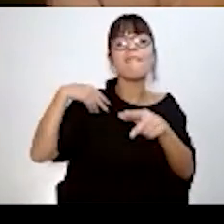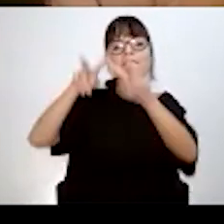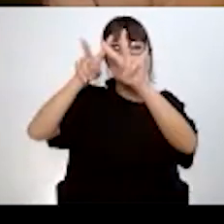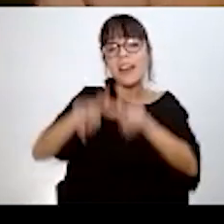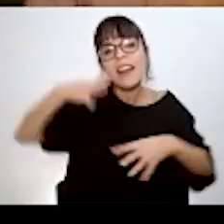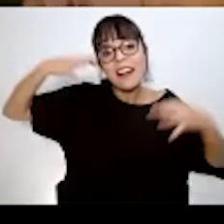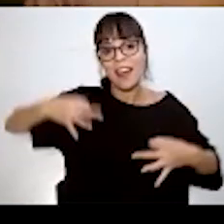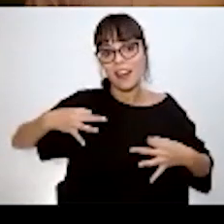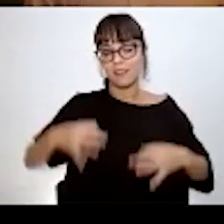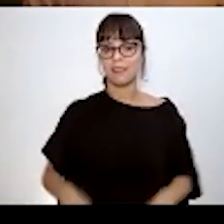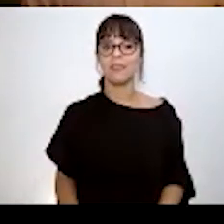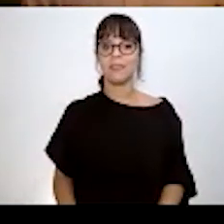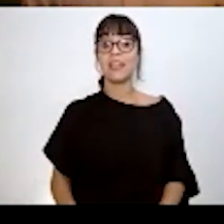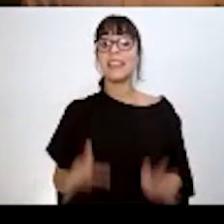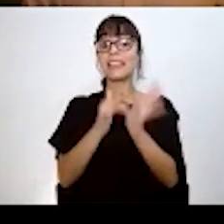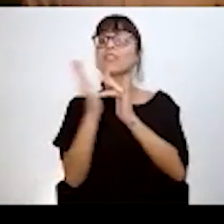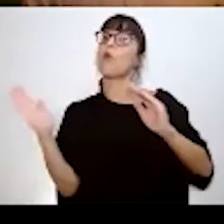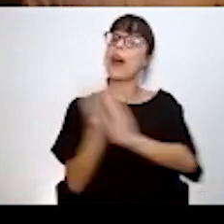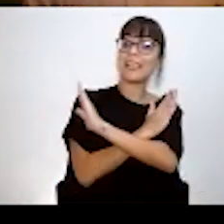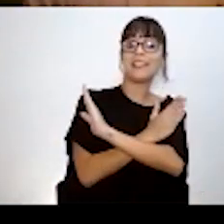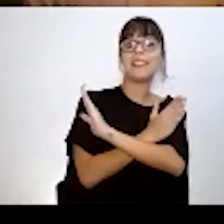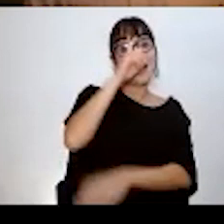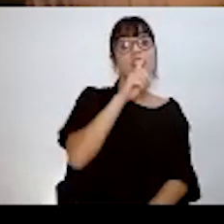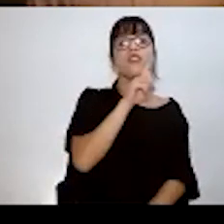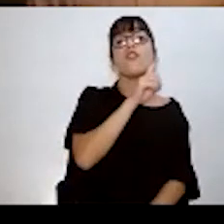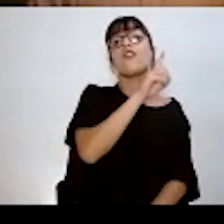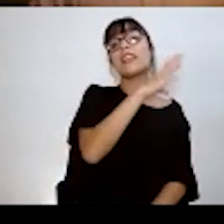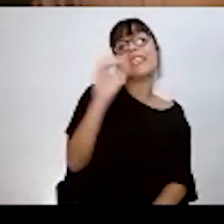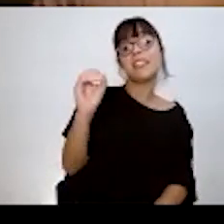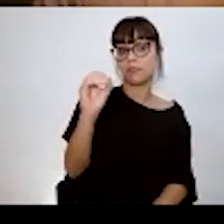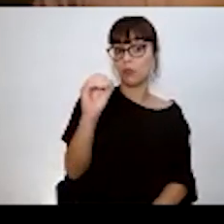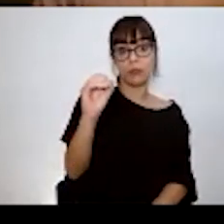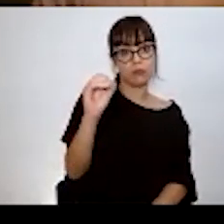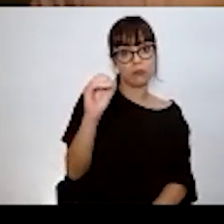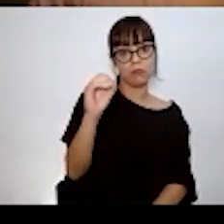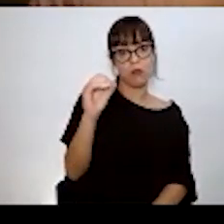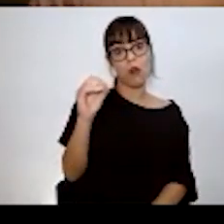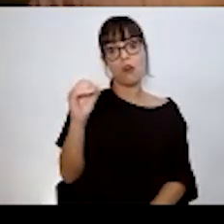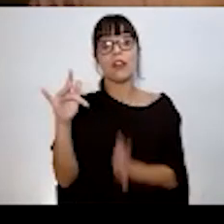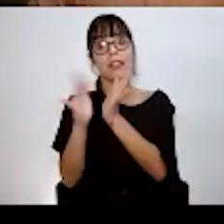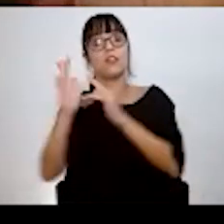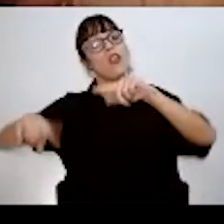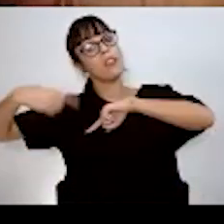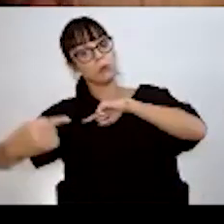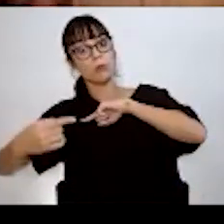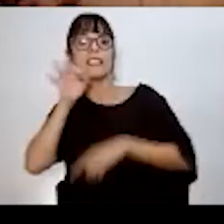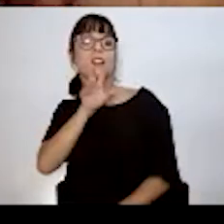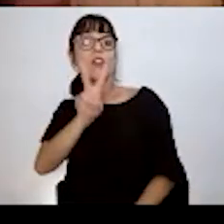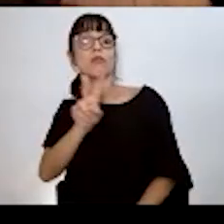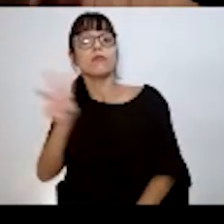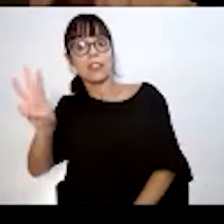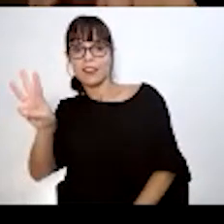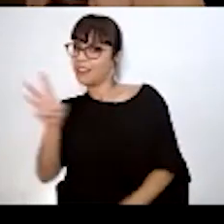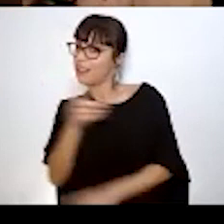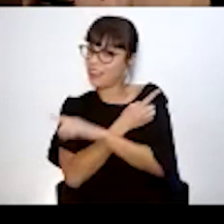antes de Cristo que hablar del siglo II, III después de Cristo, porque nos permite hablar de un marco cronológico mucho